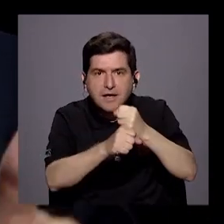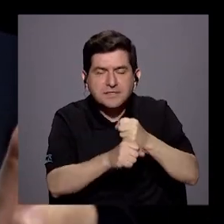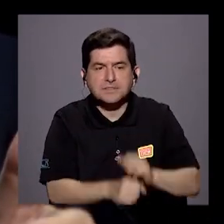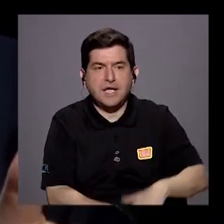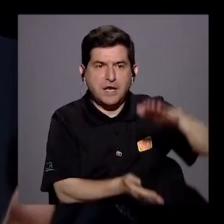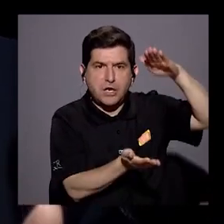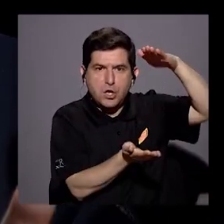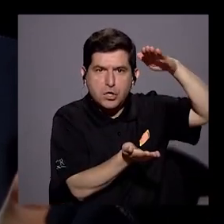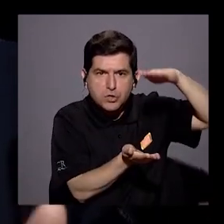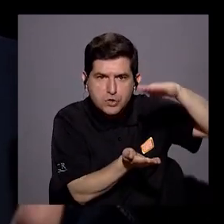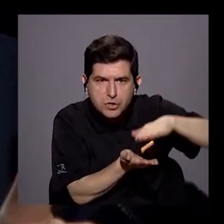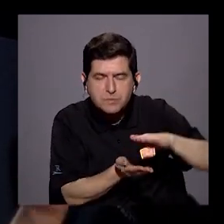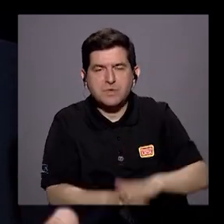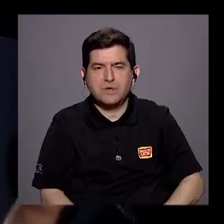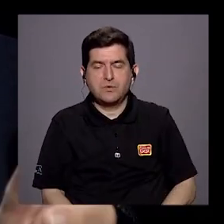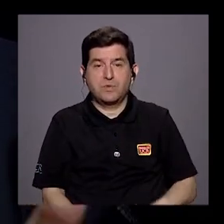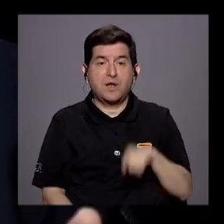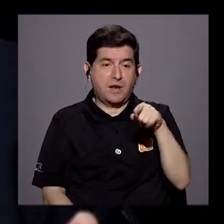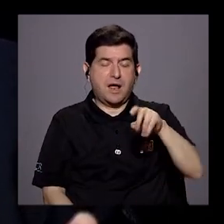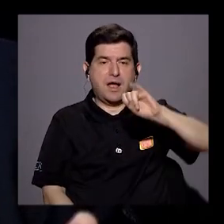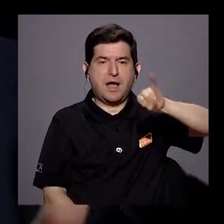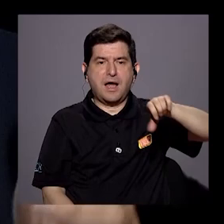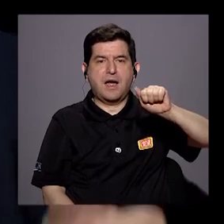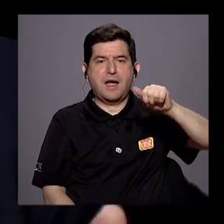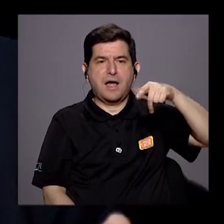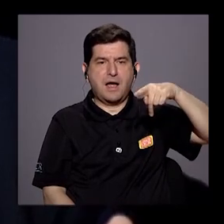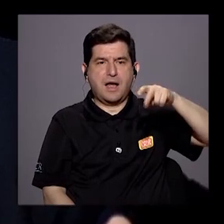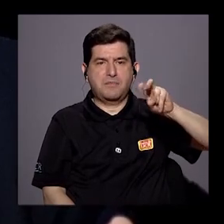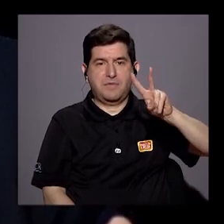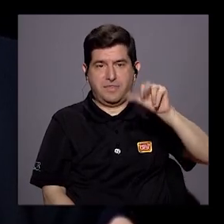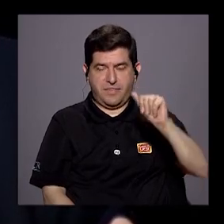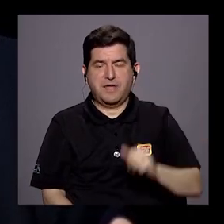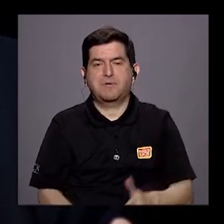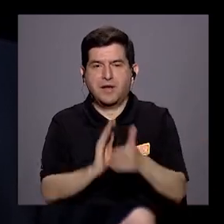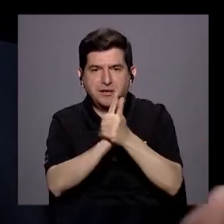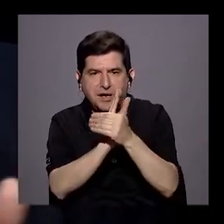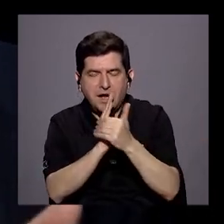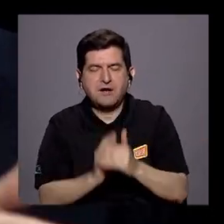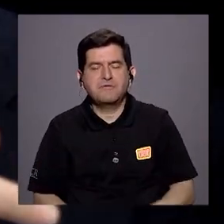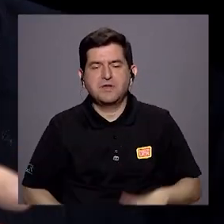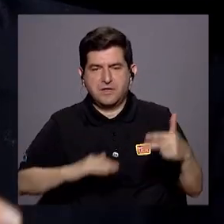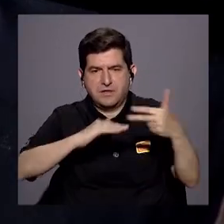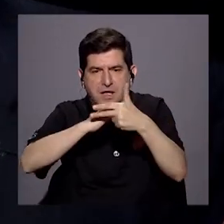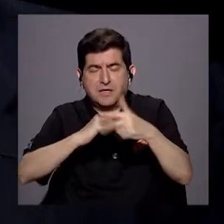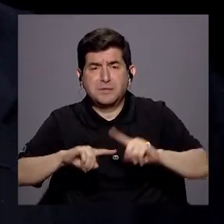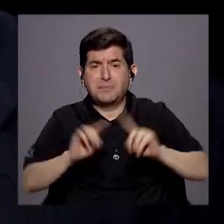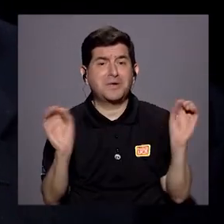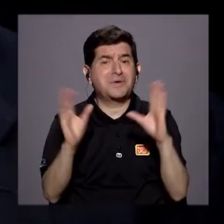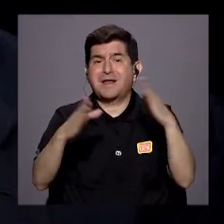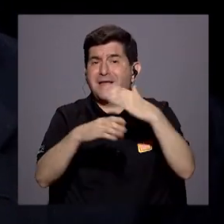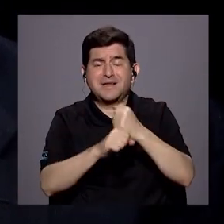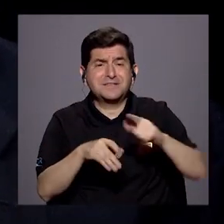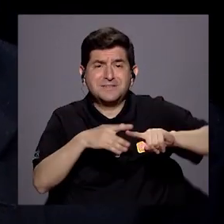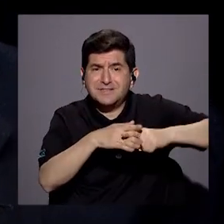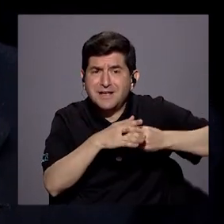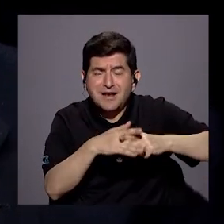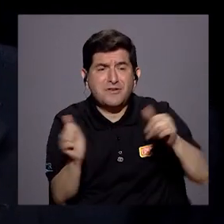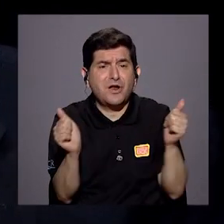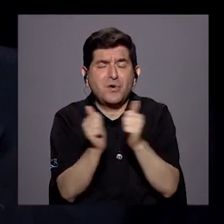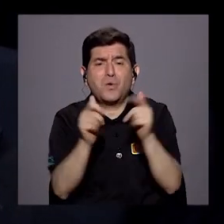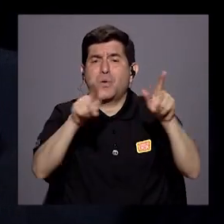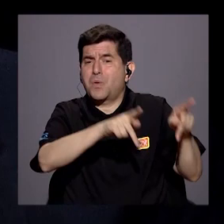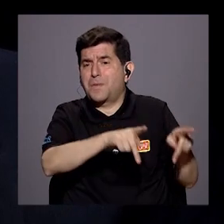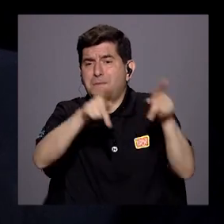va a disminuir la cantidad necesaria campeón en las terminales de cartera pero no se hizo nada para hacer un arreglo con